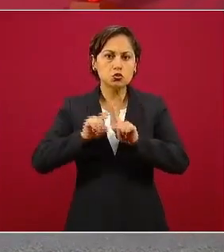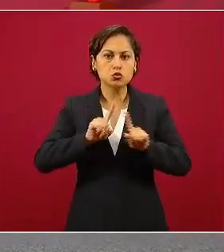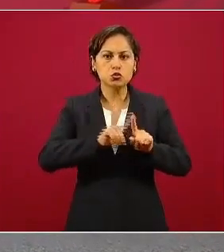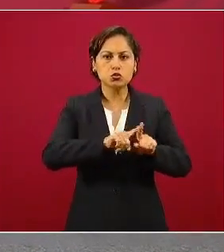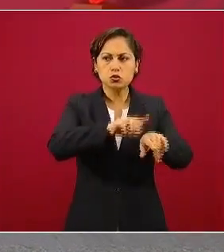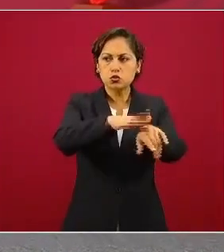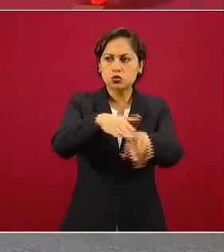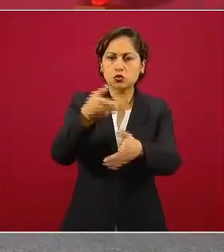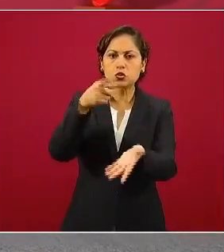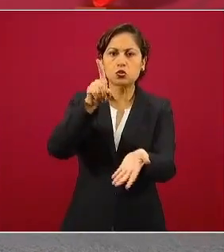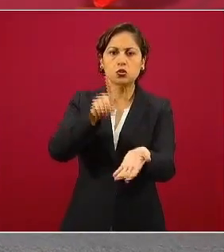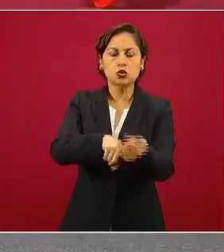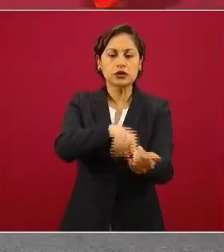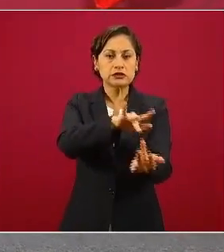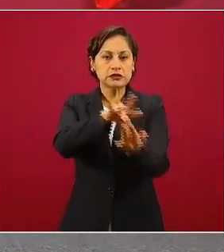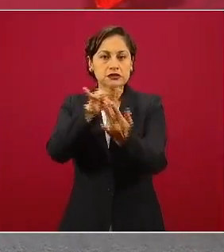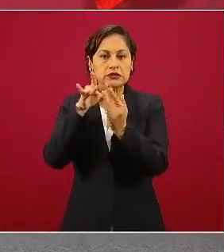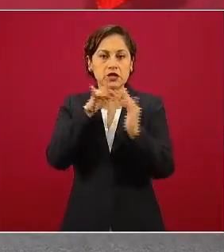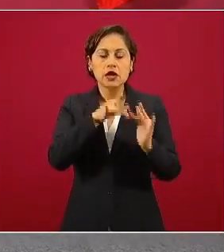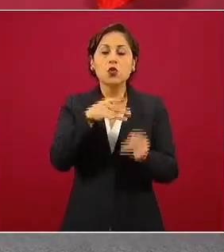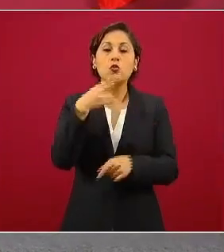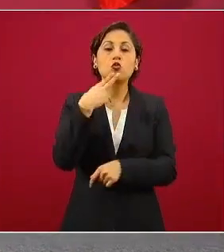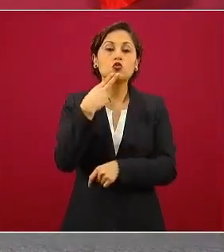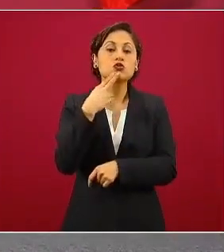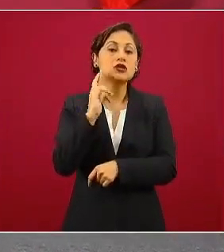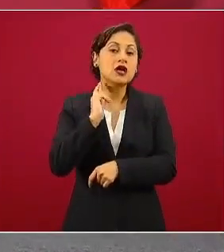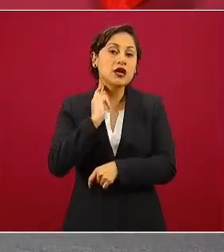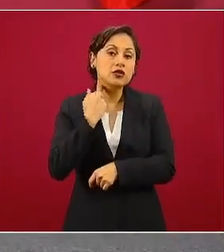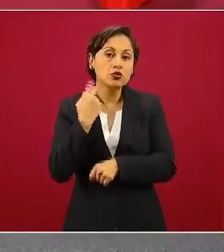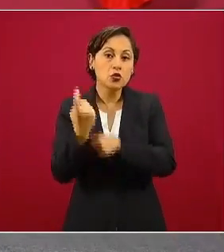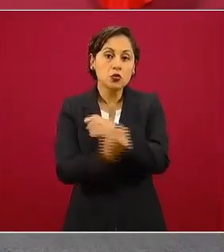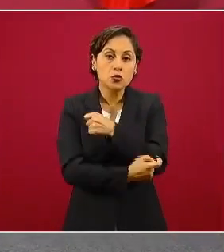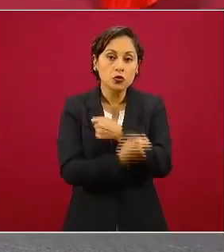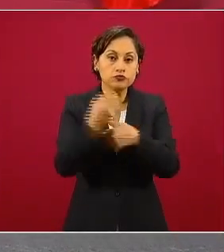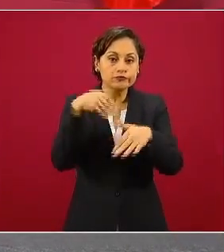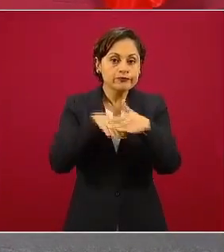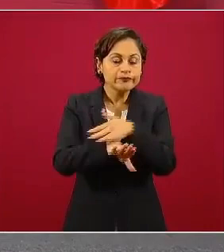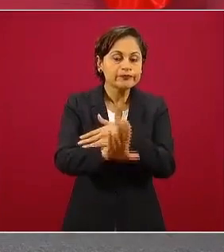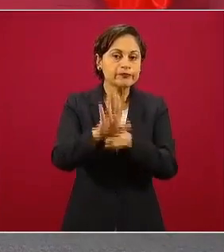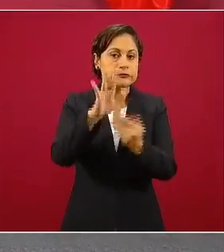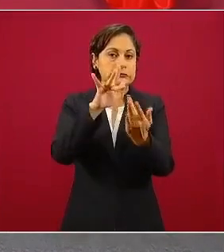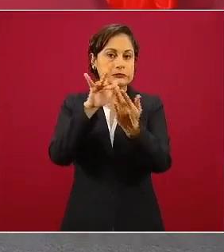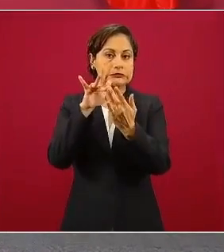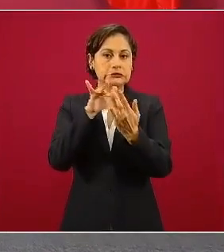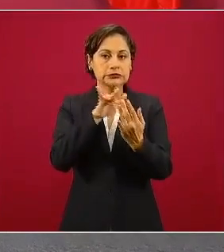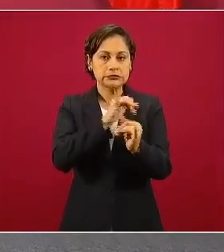virtual con robots, se meten a la red,